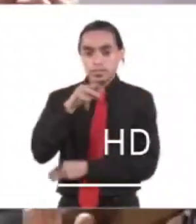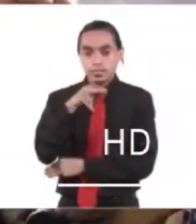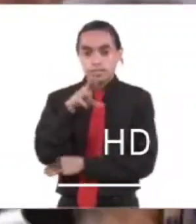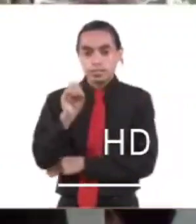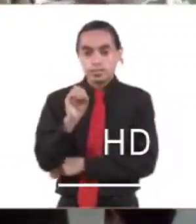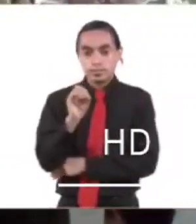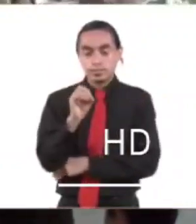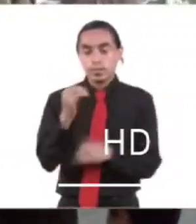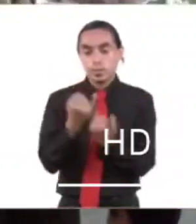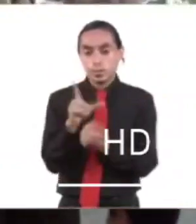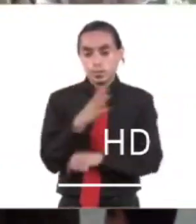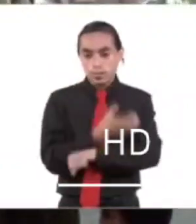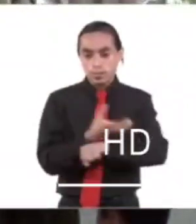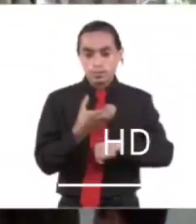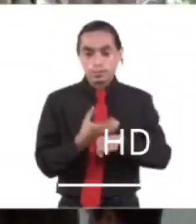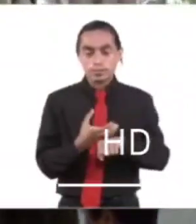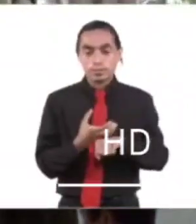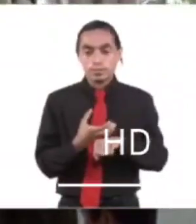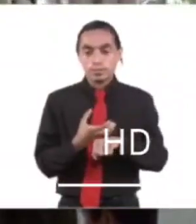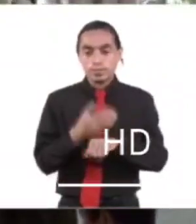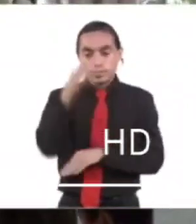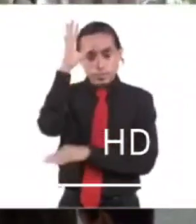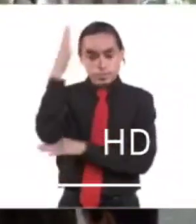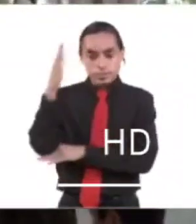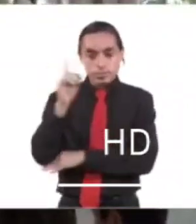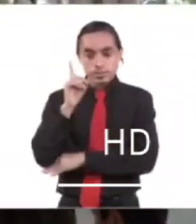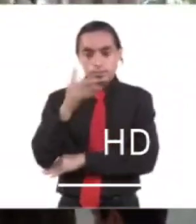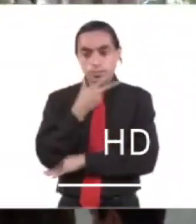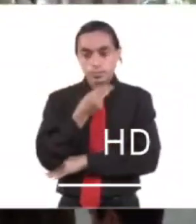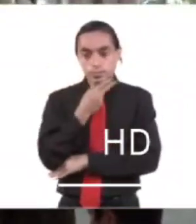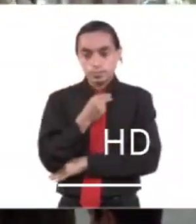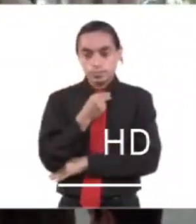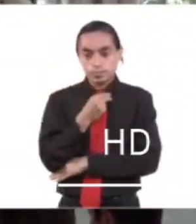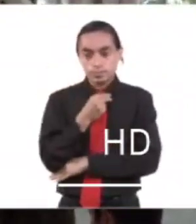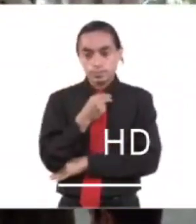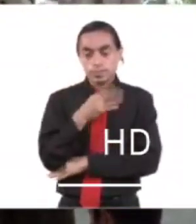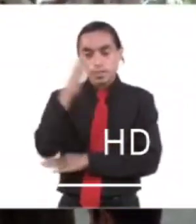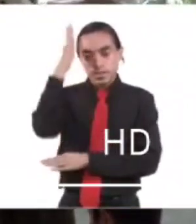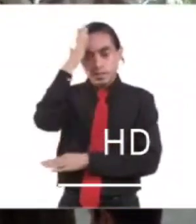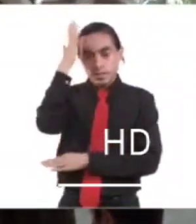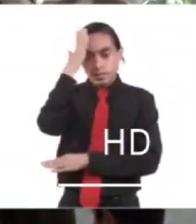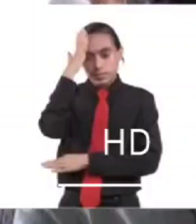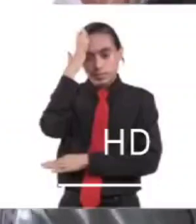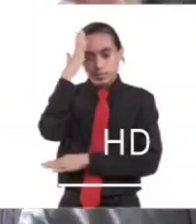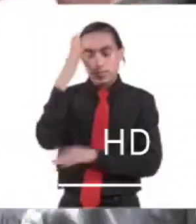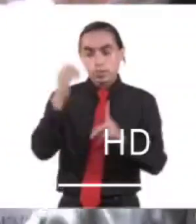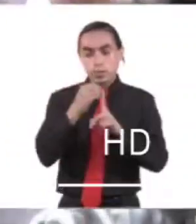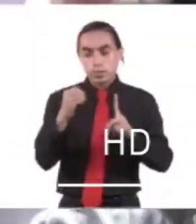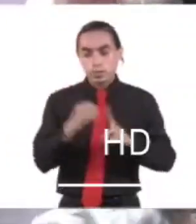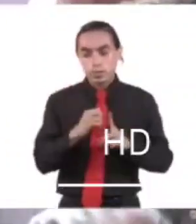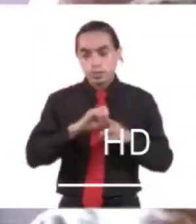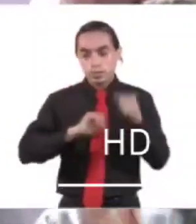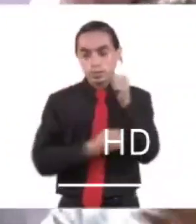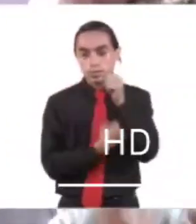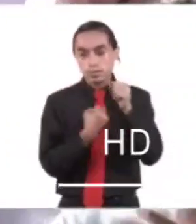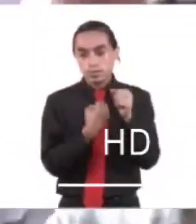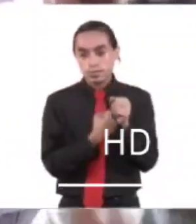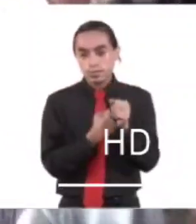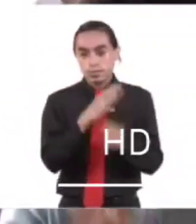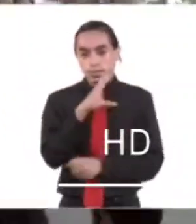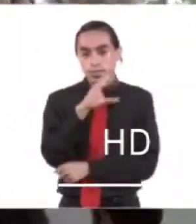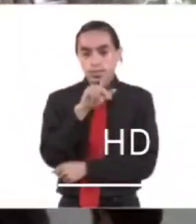Nos acompaña el señor Arturo Quintero Gómez, líder coordinador de proyectos operativos del Pilares Carlos Monsiváis.